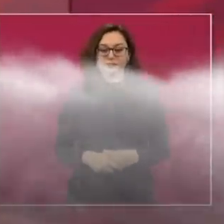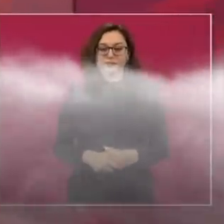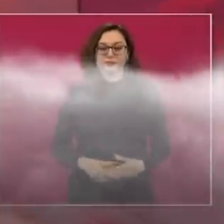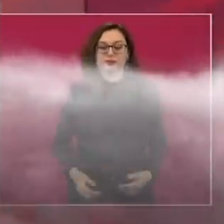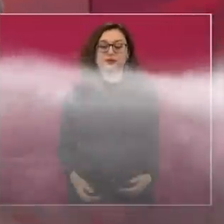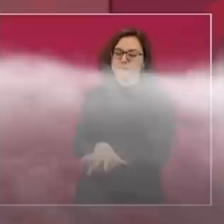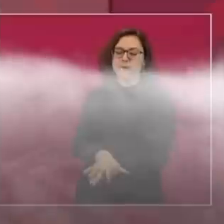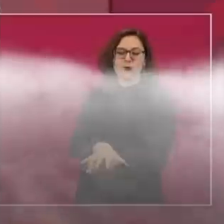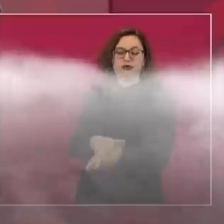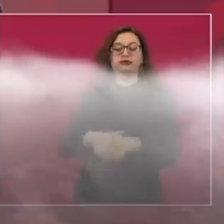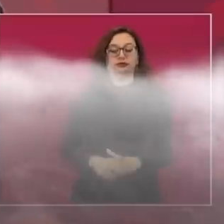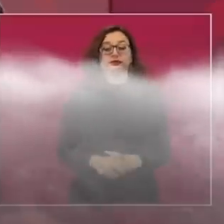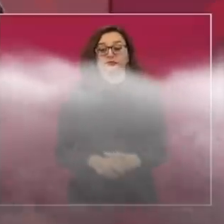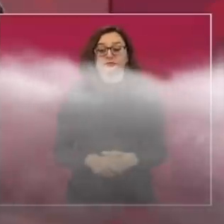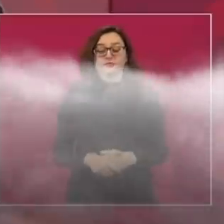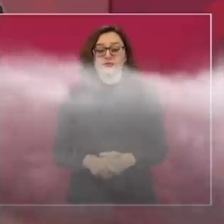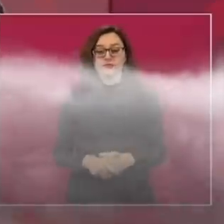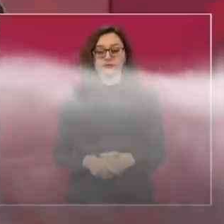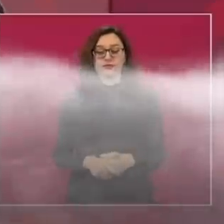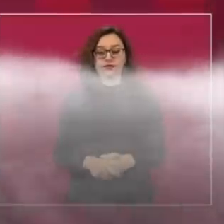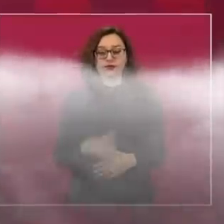hicieron a Madero. También